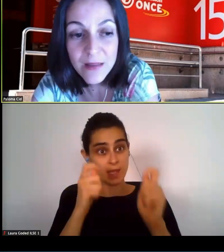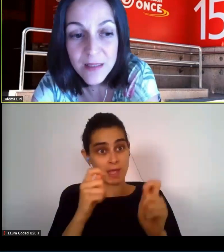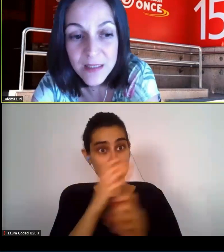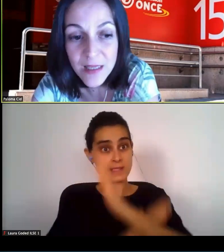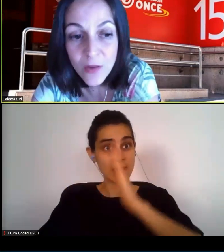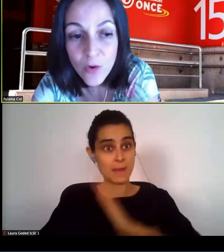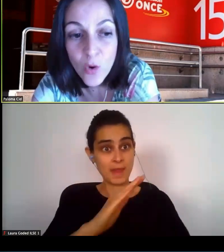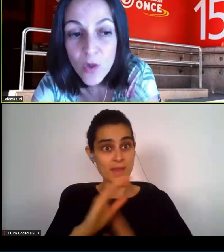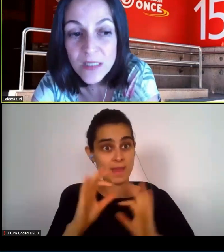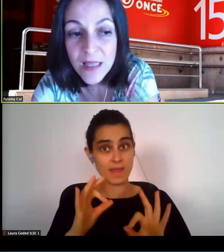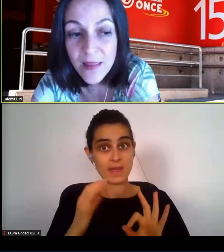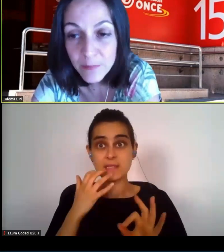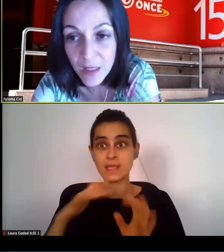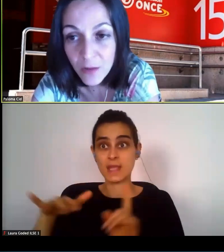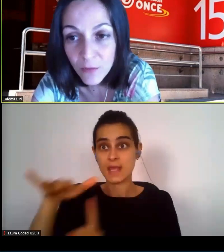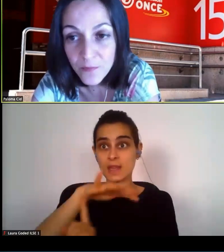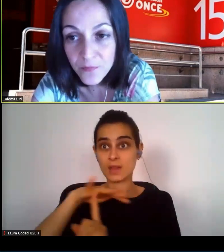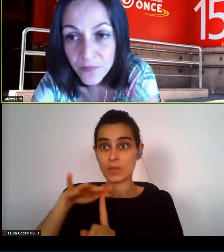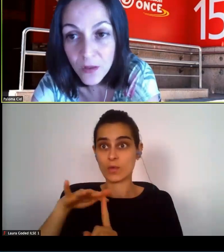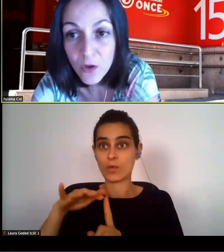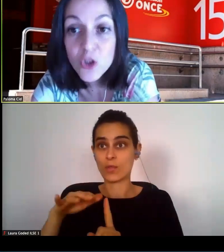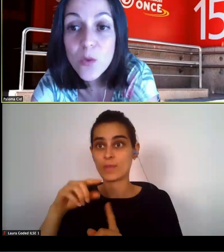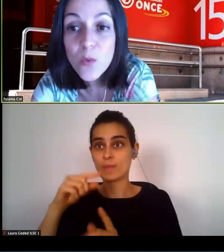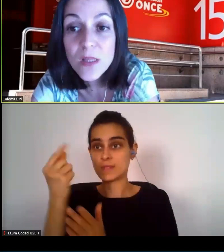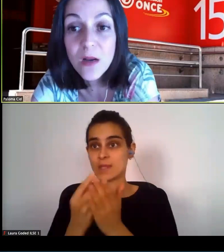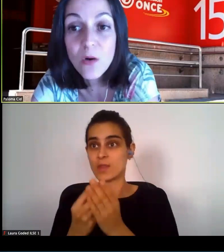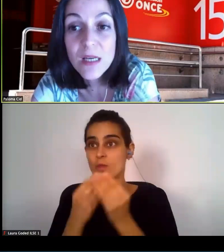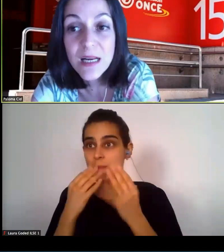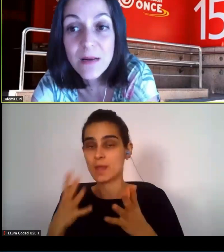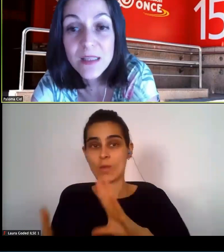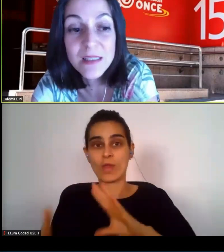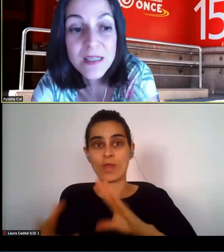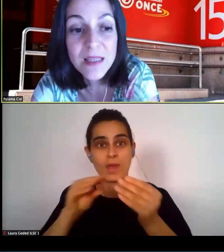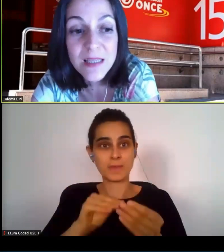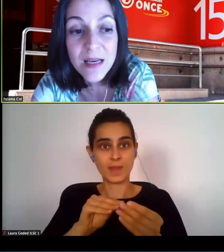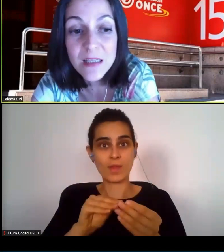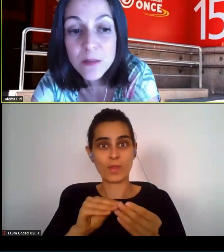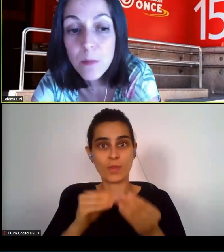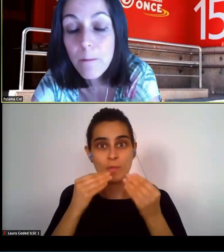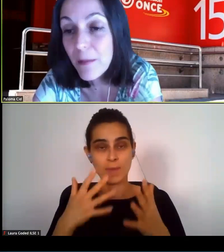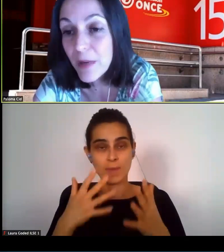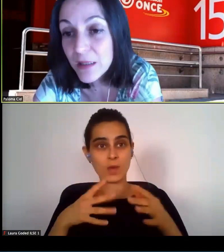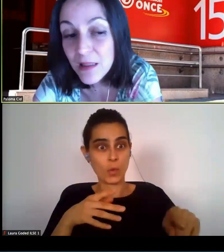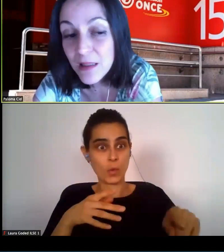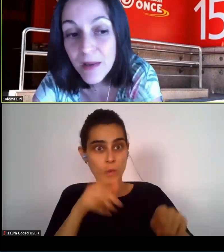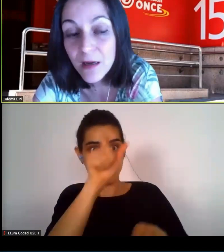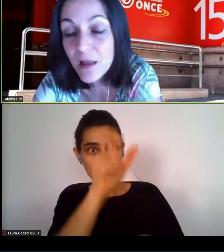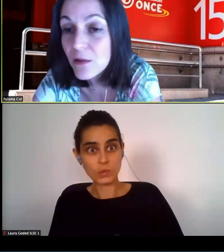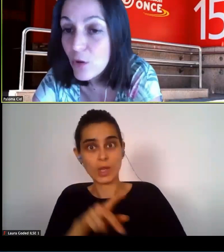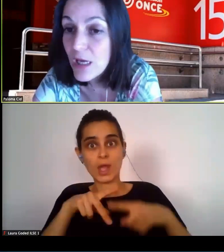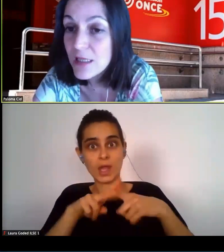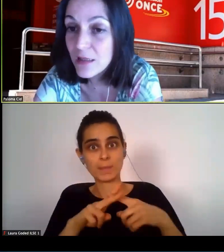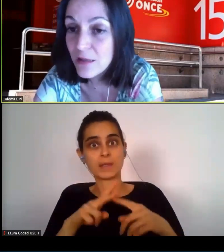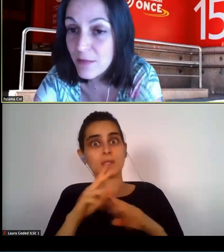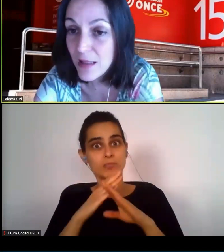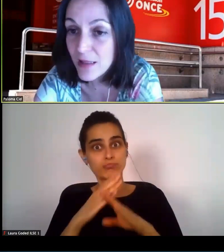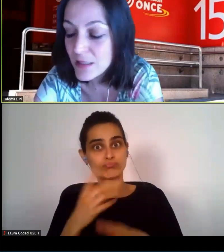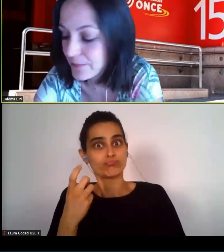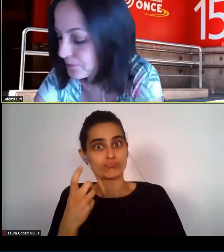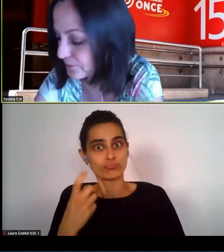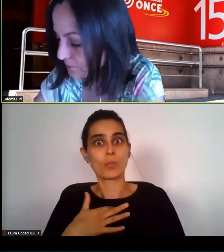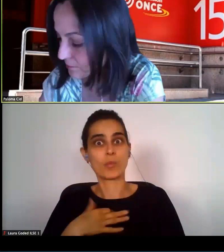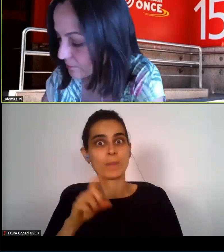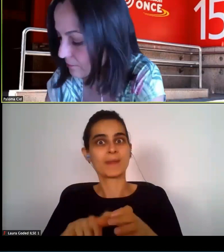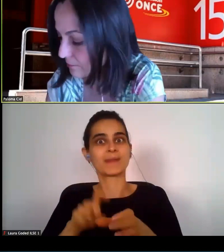bien diseñado o está adaptado, o si cuenta con las herramientas necesarias para participar en todas las